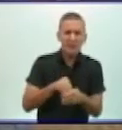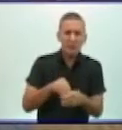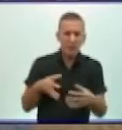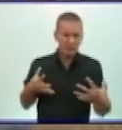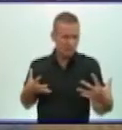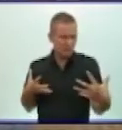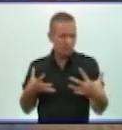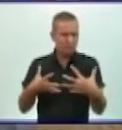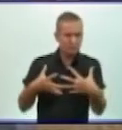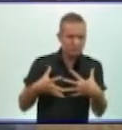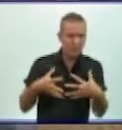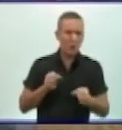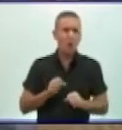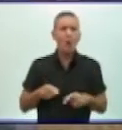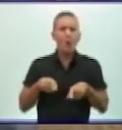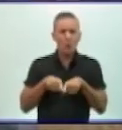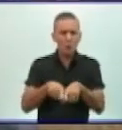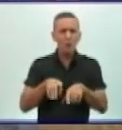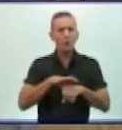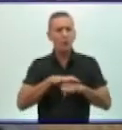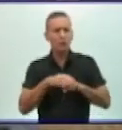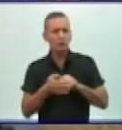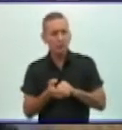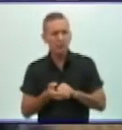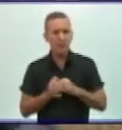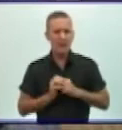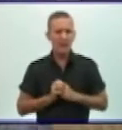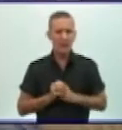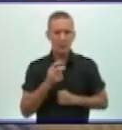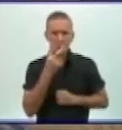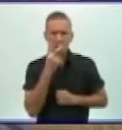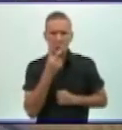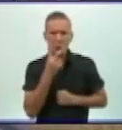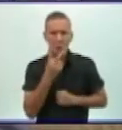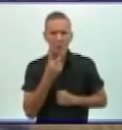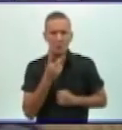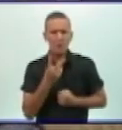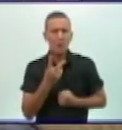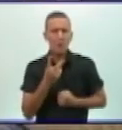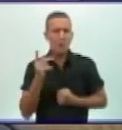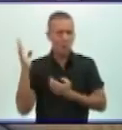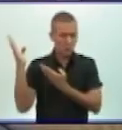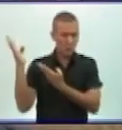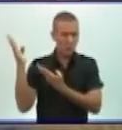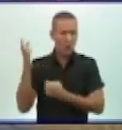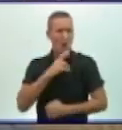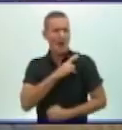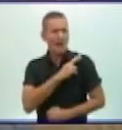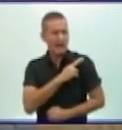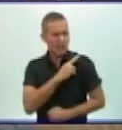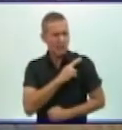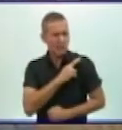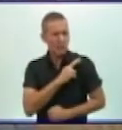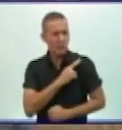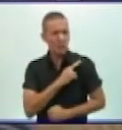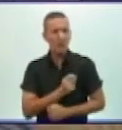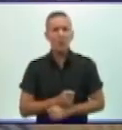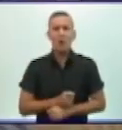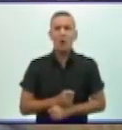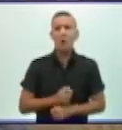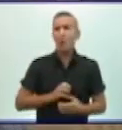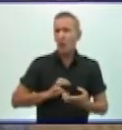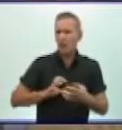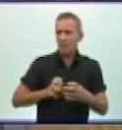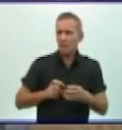cuenta que aunque solo le llevaba 2 años, Fran vio como que él tenía una responsabilidad con la educación y con la formación de Josué, y